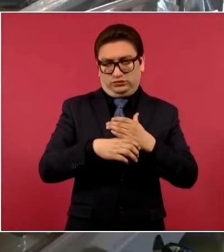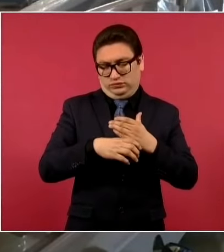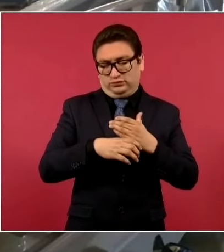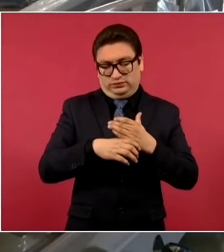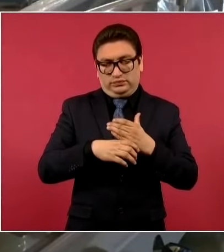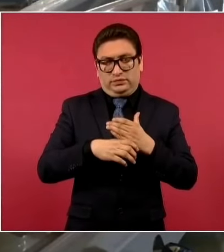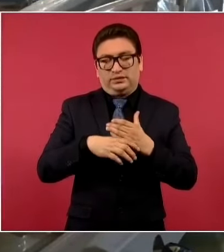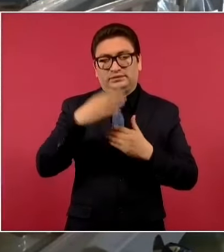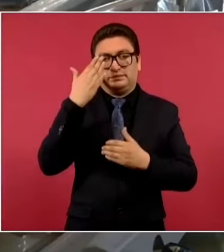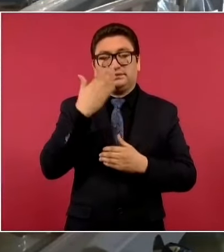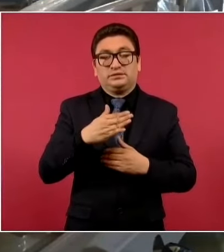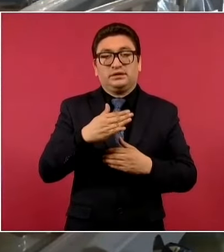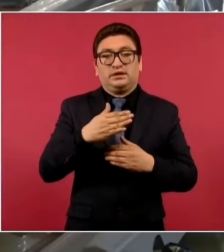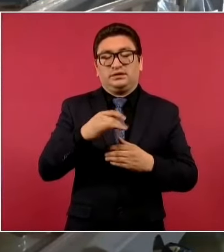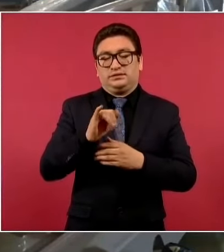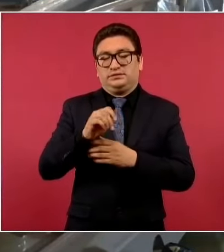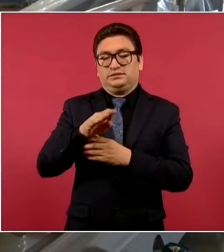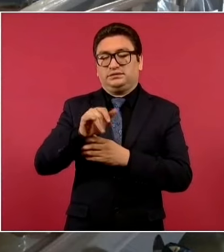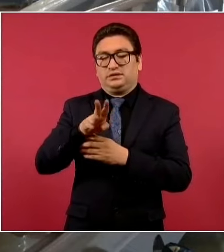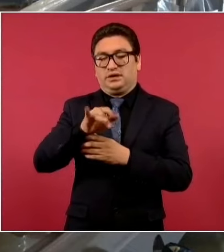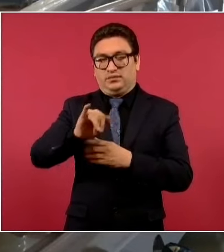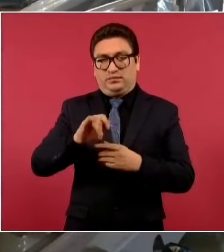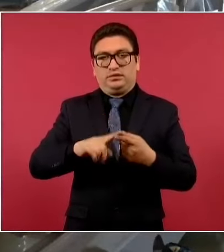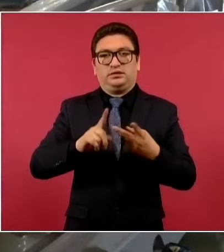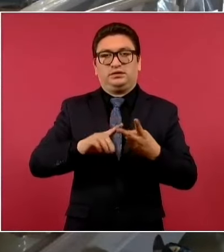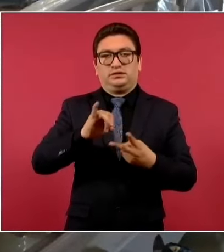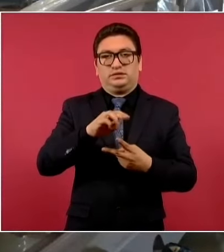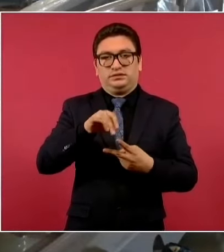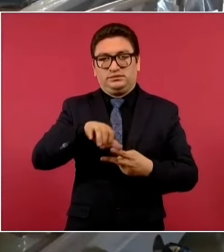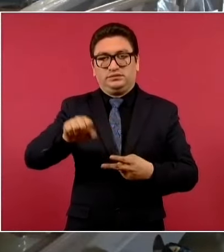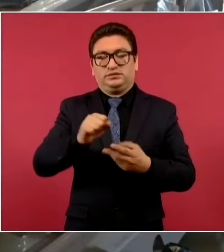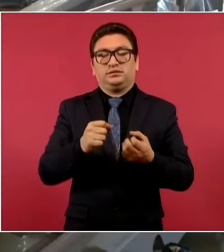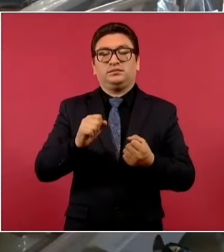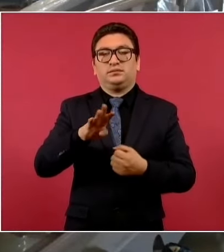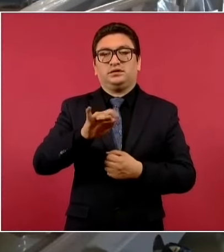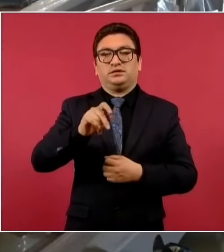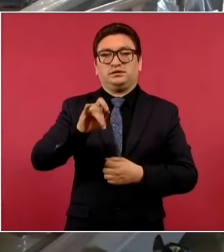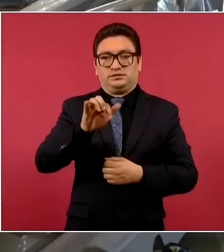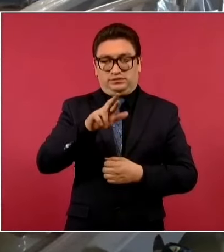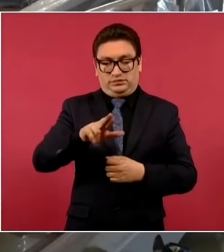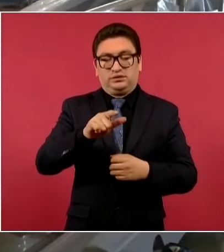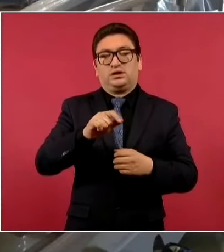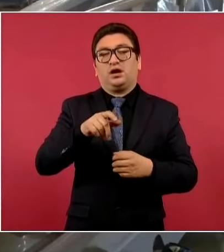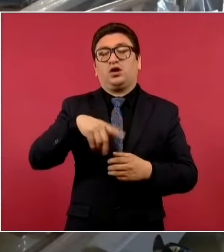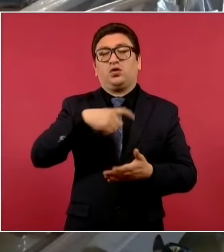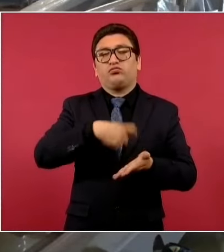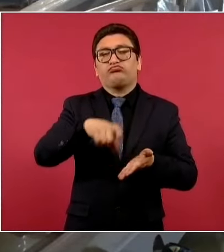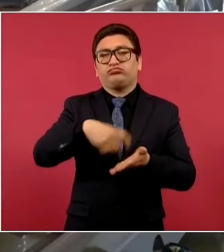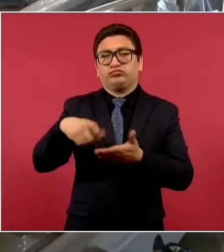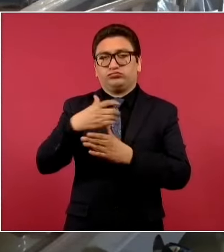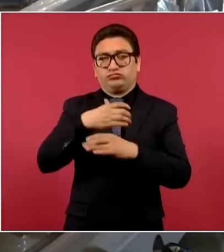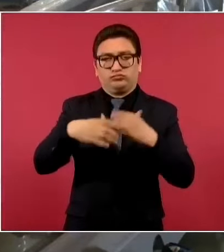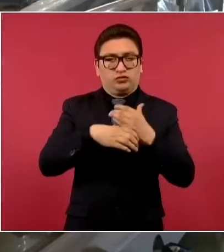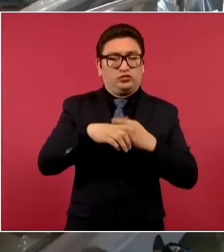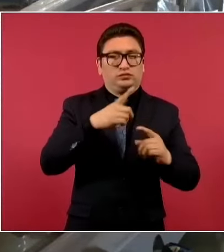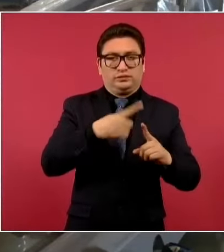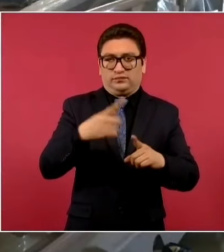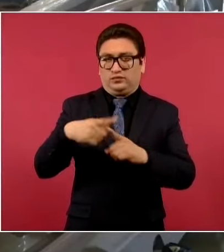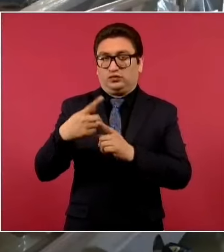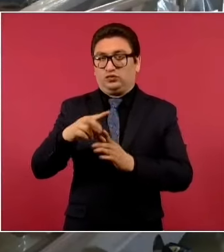médico. Junto con el INSABI y el IMSS Bienestar se celebraron diversos procesos de compra de equipo por un monto